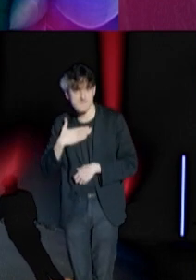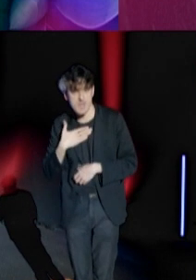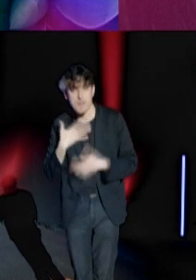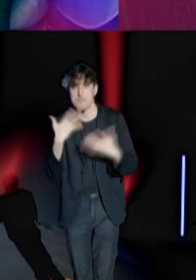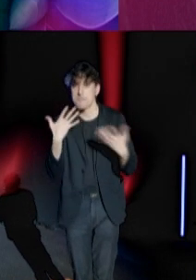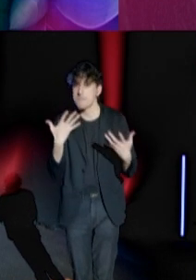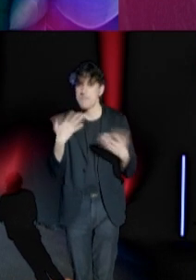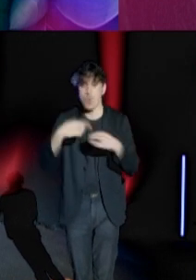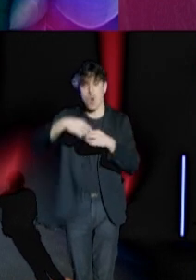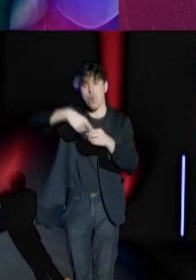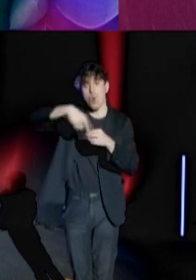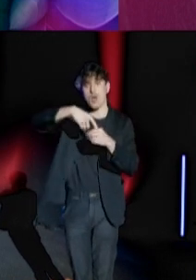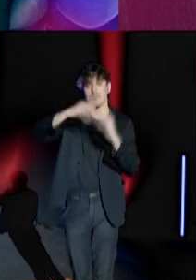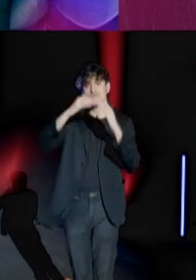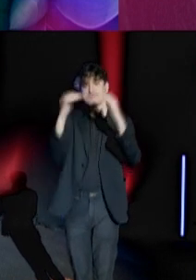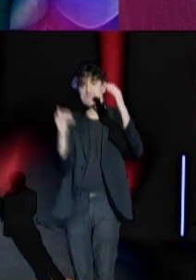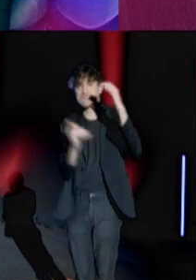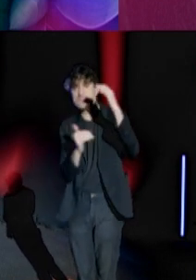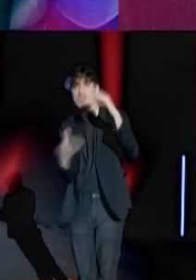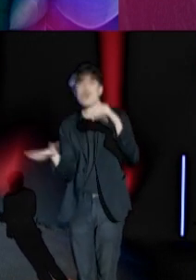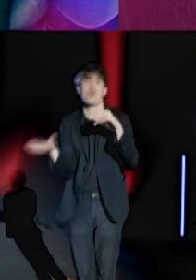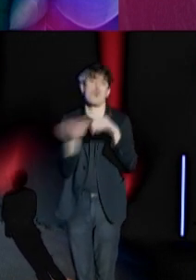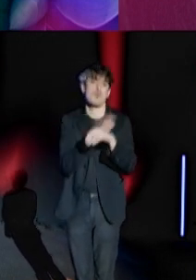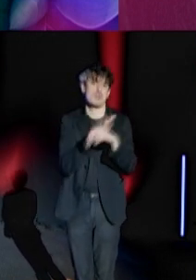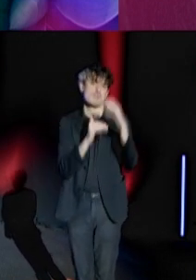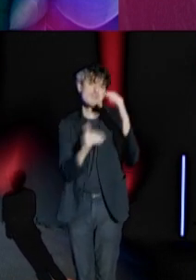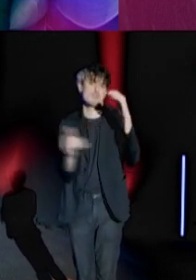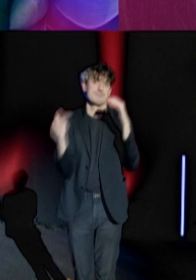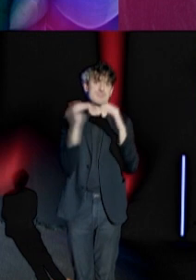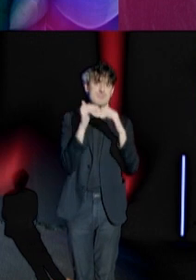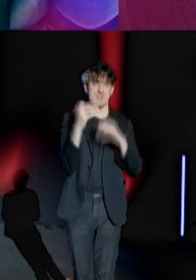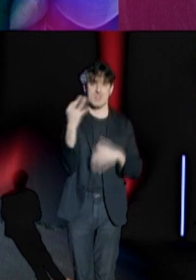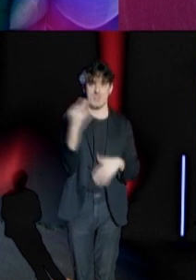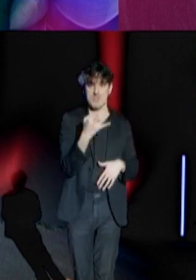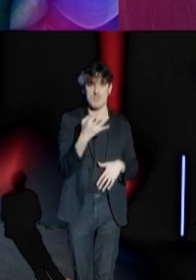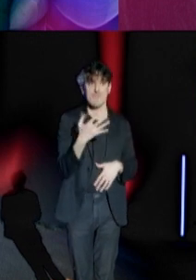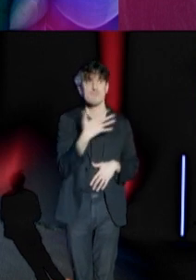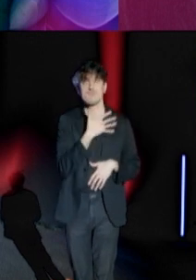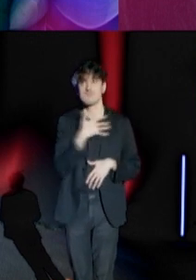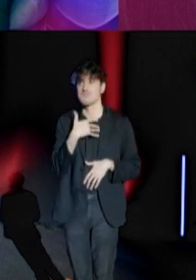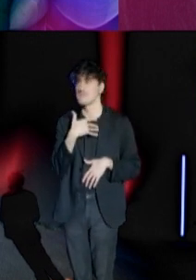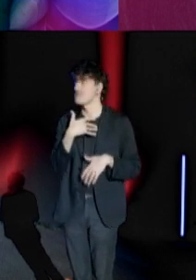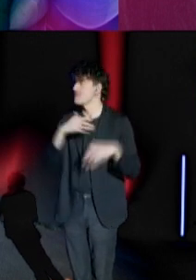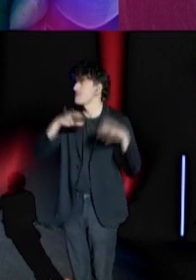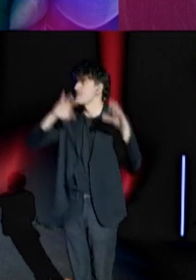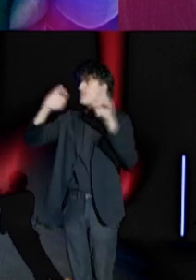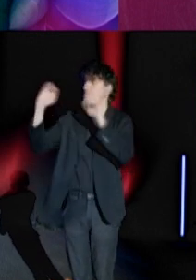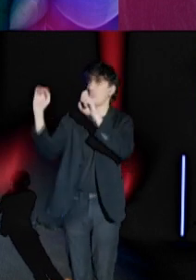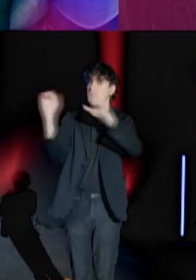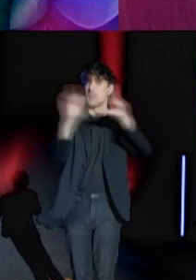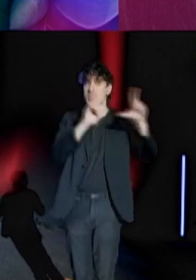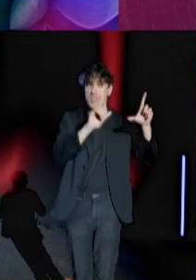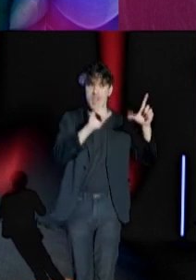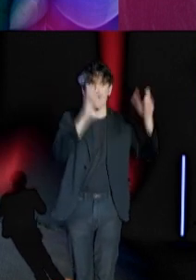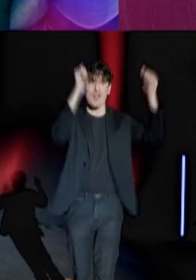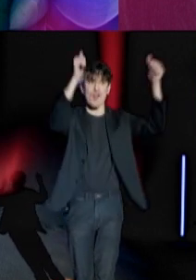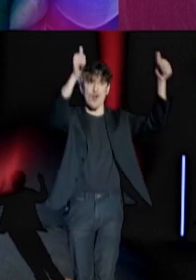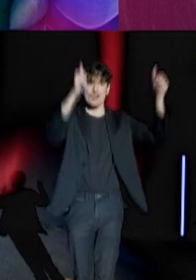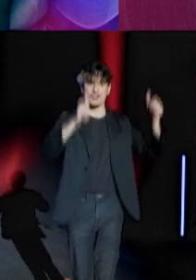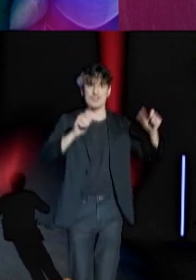el Gap Estos son si queréis si os queréis llevar una slide una transparencia y ponerla en el